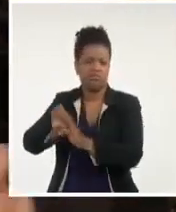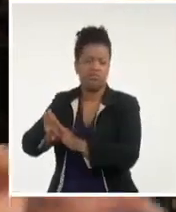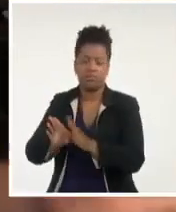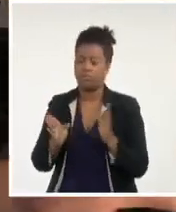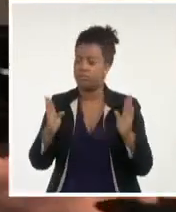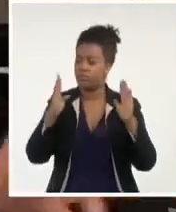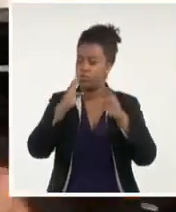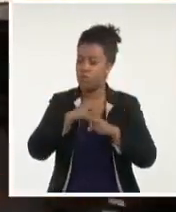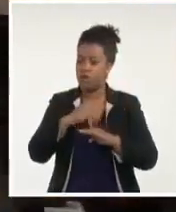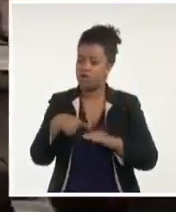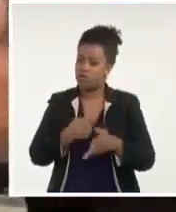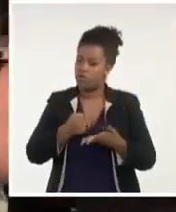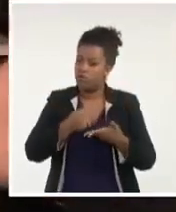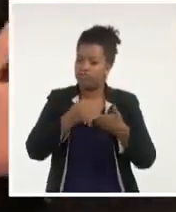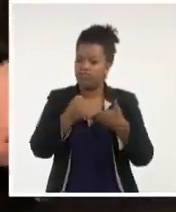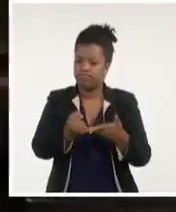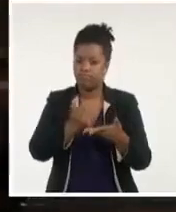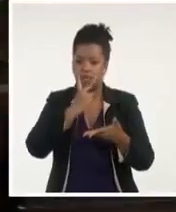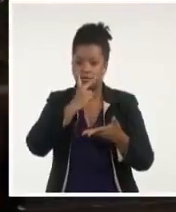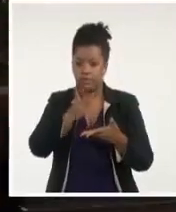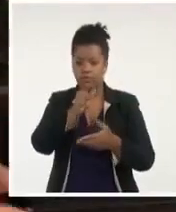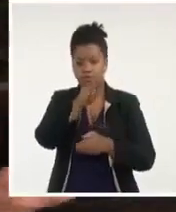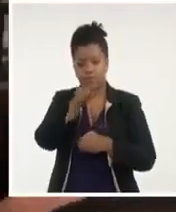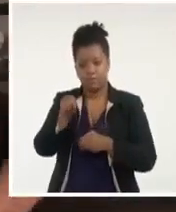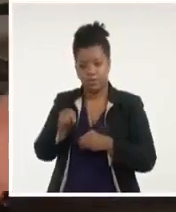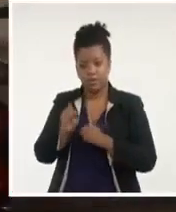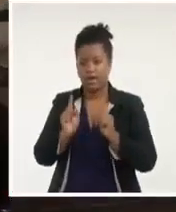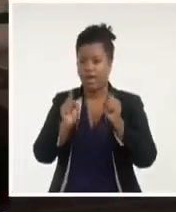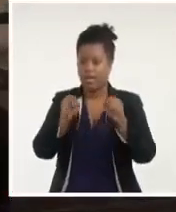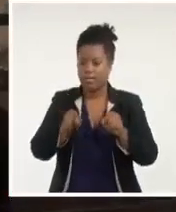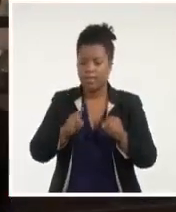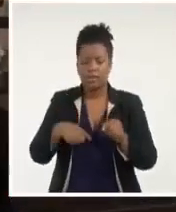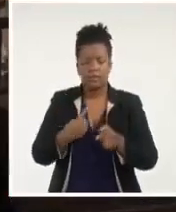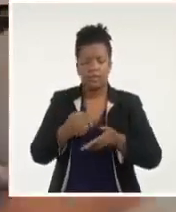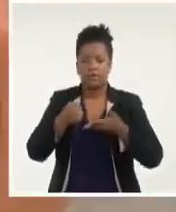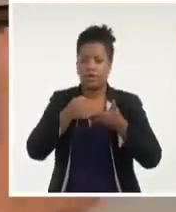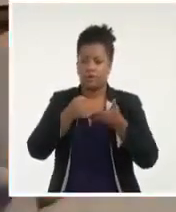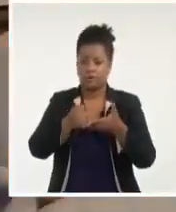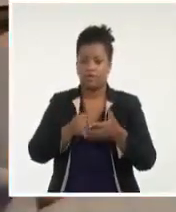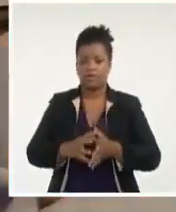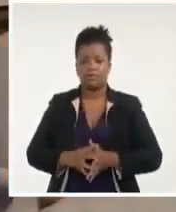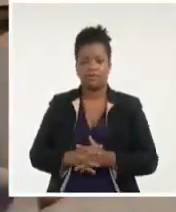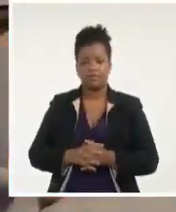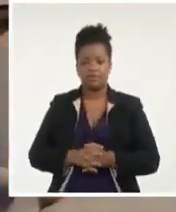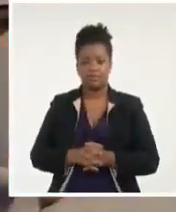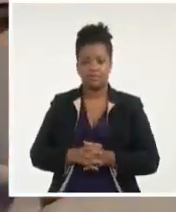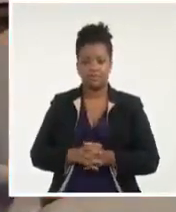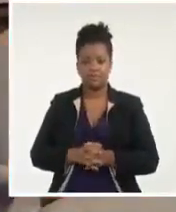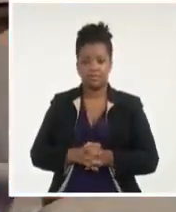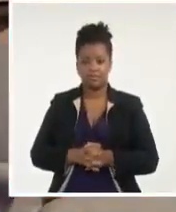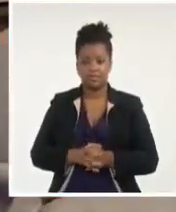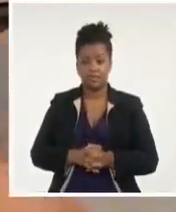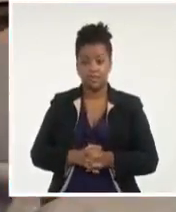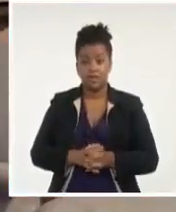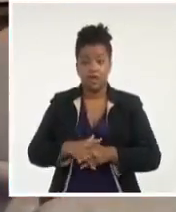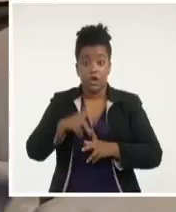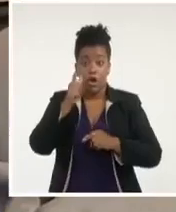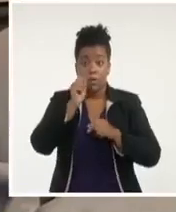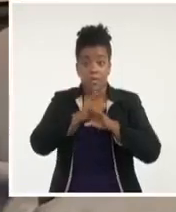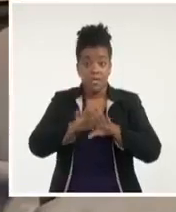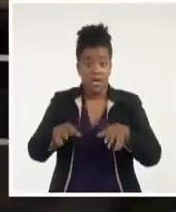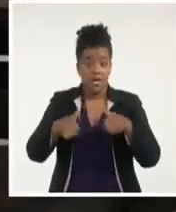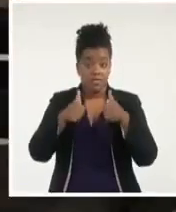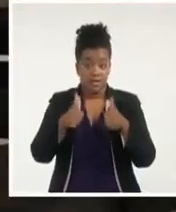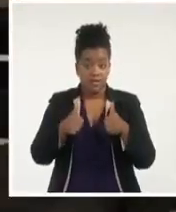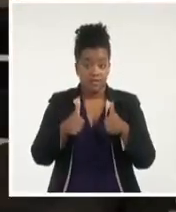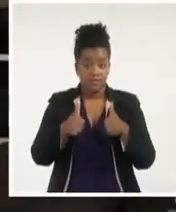de diferencia, a los que han estado allí, que han sido simpatizantes con la revolución. Y luego de su recuperación, salir listo, ¿no?, para volver a